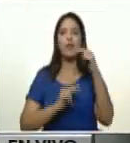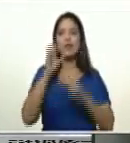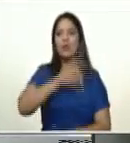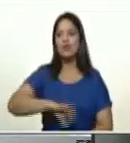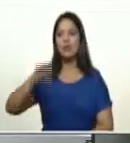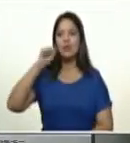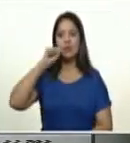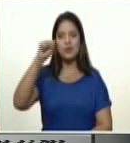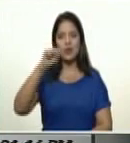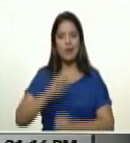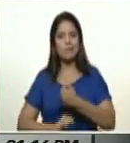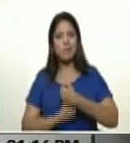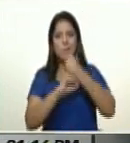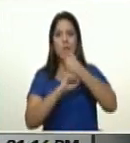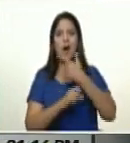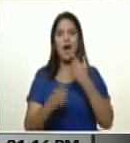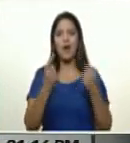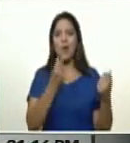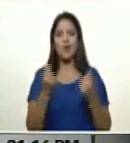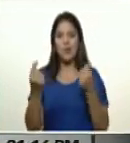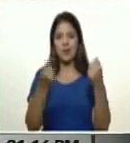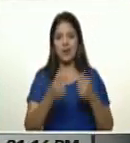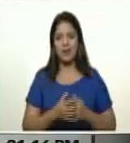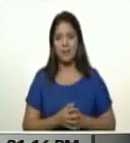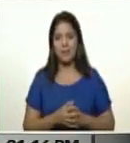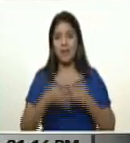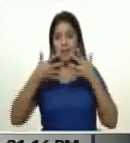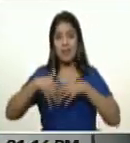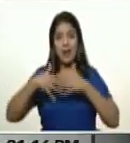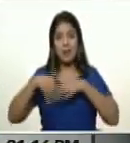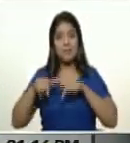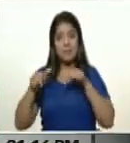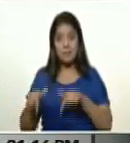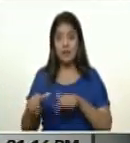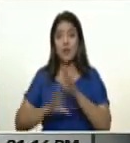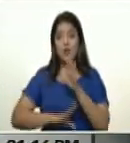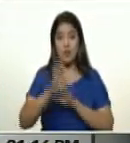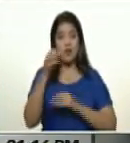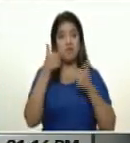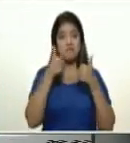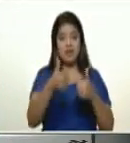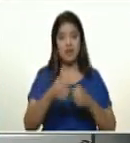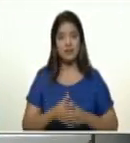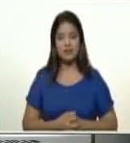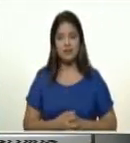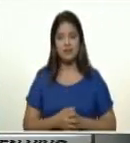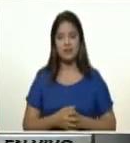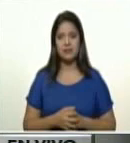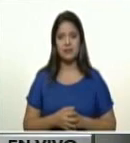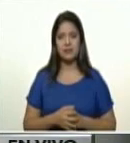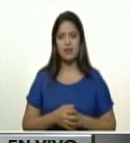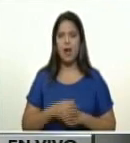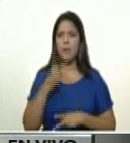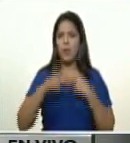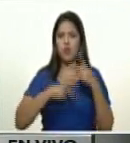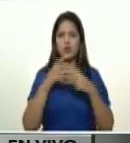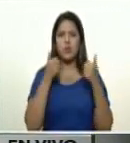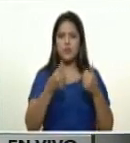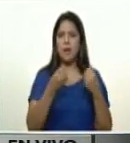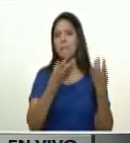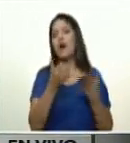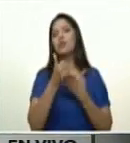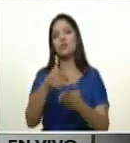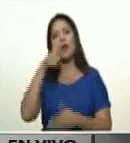La sostenibilidad económica de la empresa, su eficiencia, la calidad de su producción para el